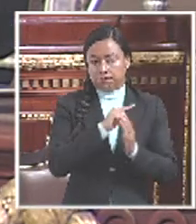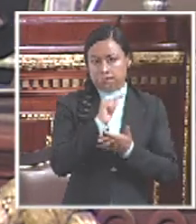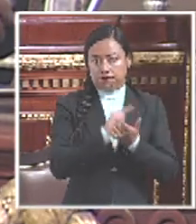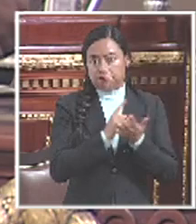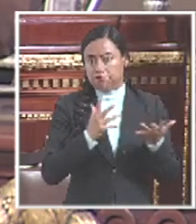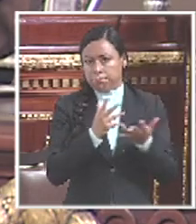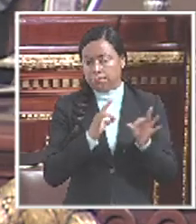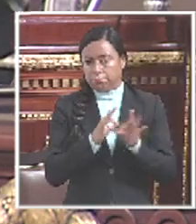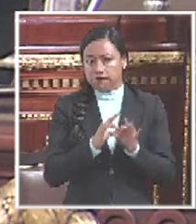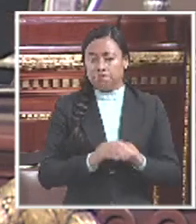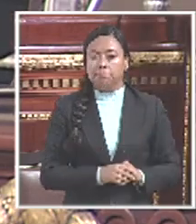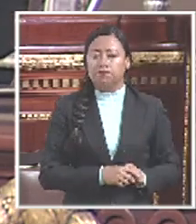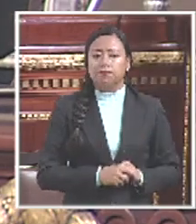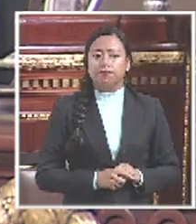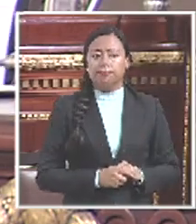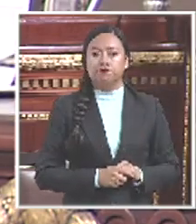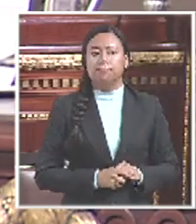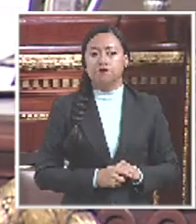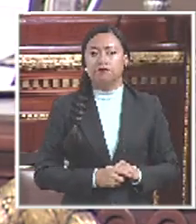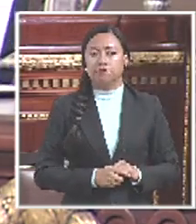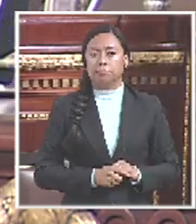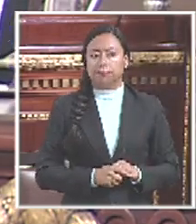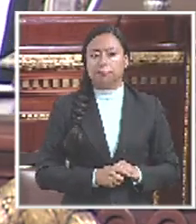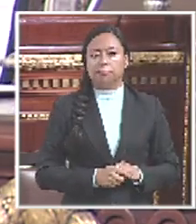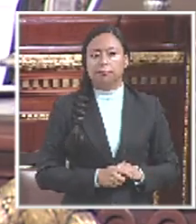que haya lugar.